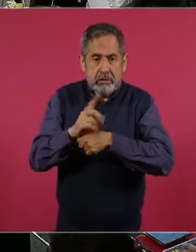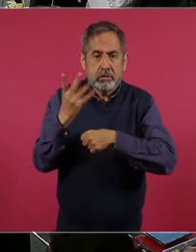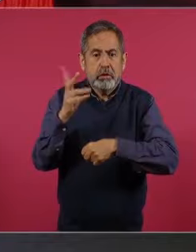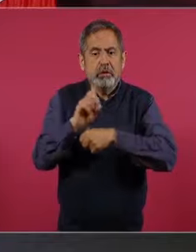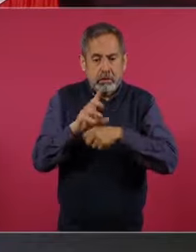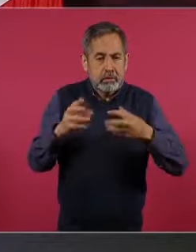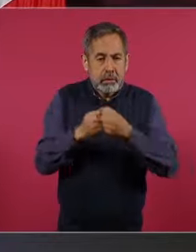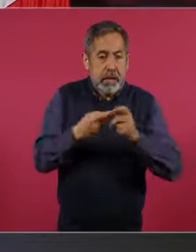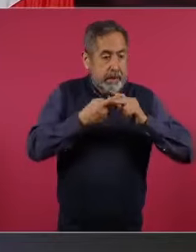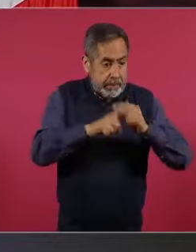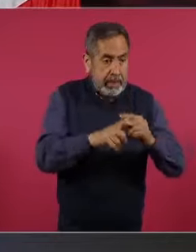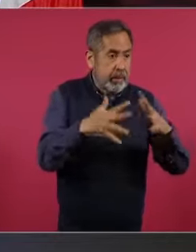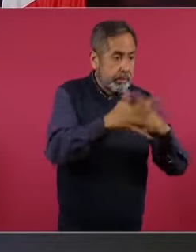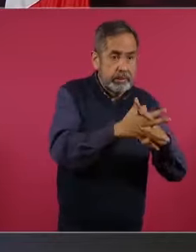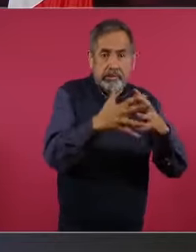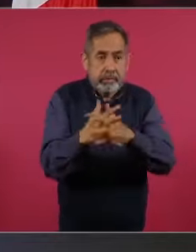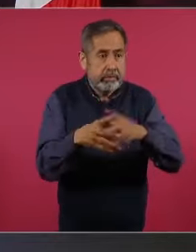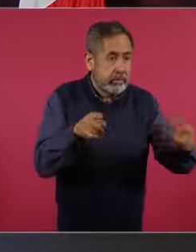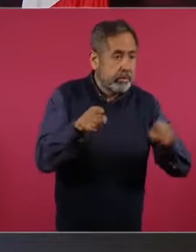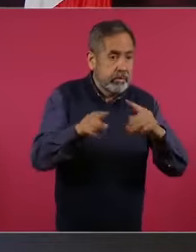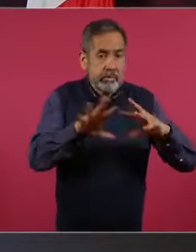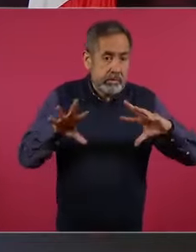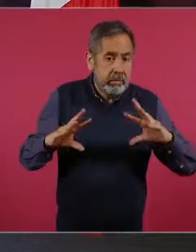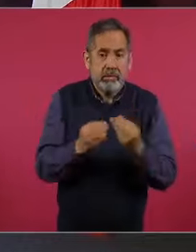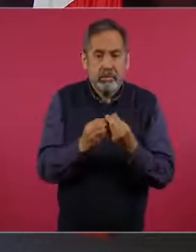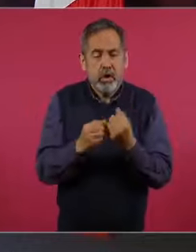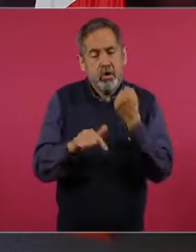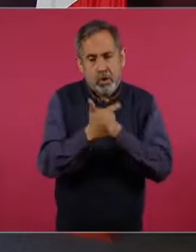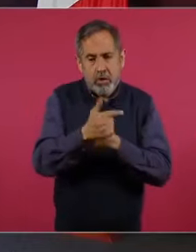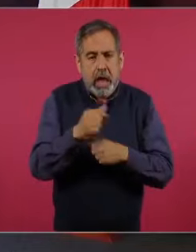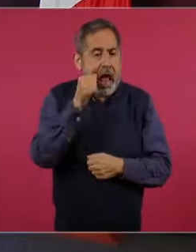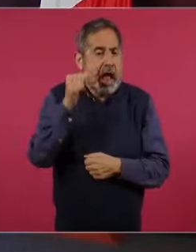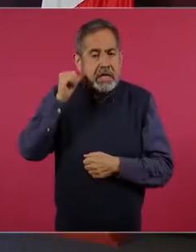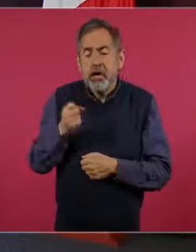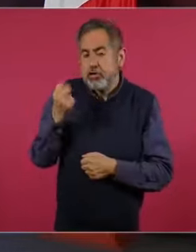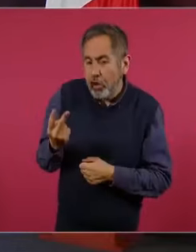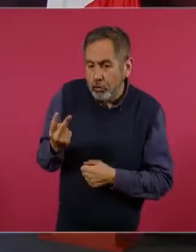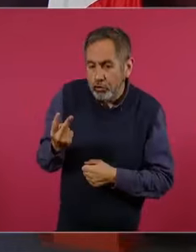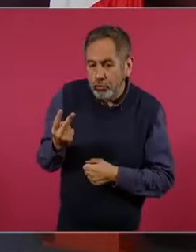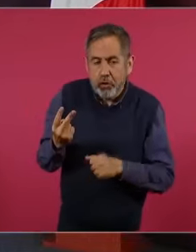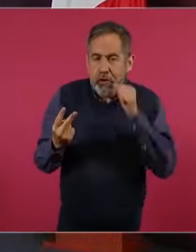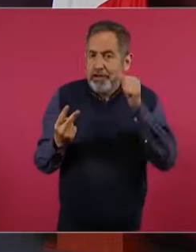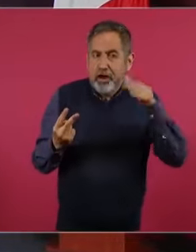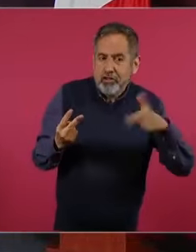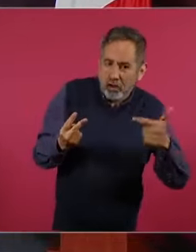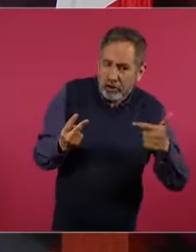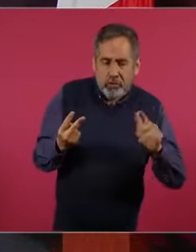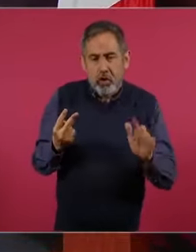desde que empezaron los enfrentamientos. Y ayer fueron 2 y